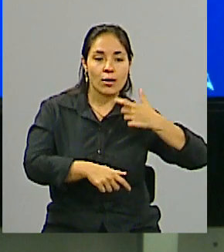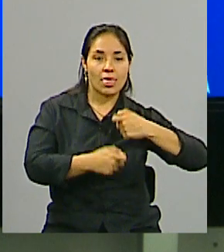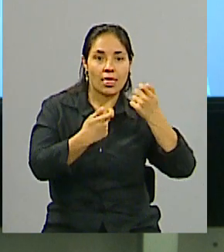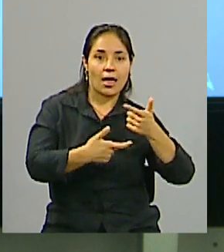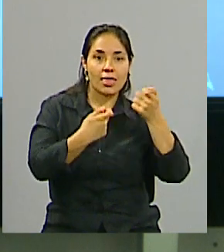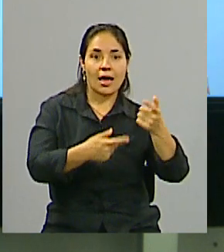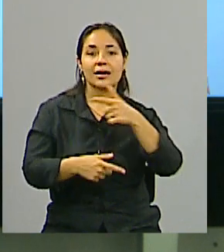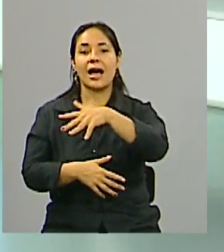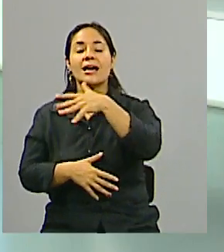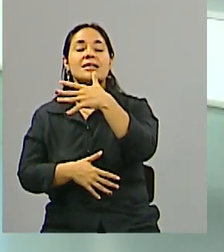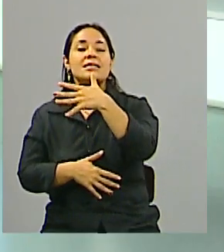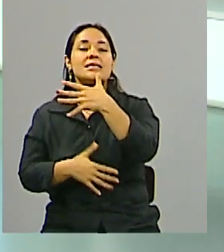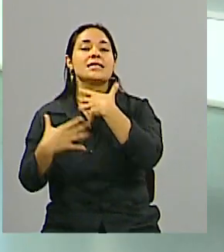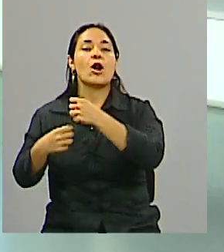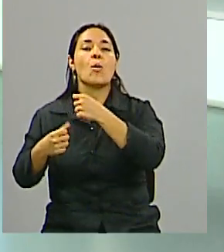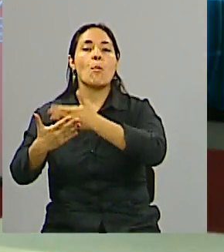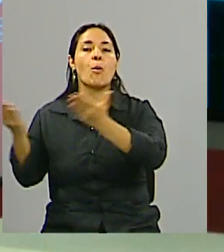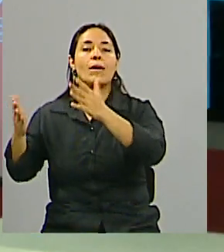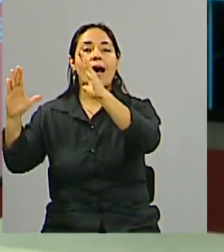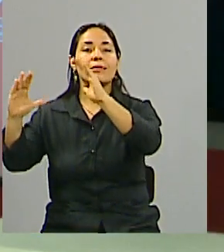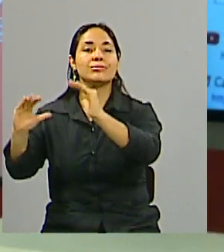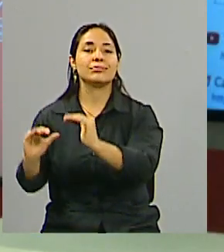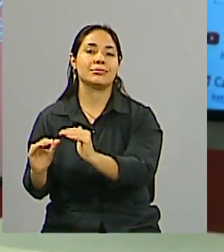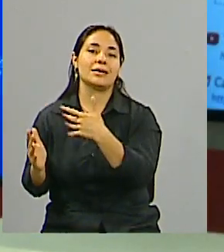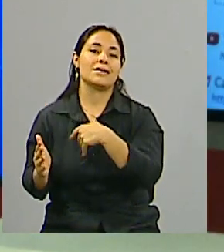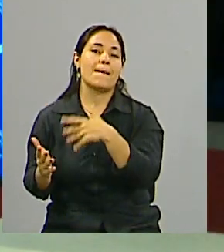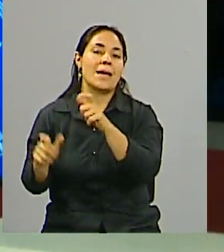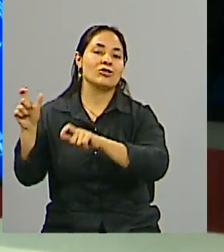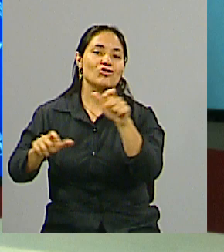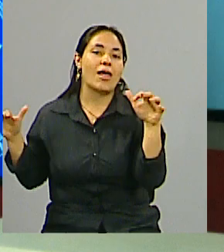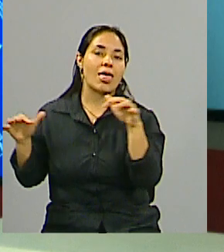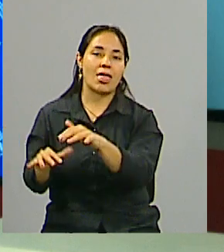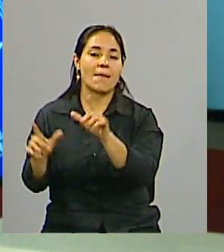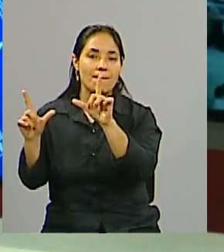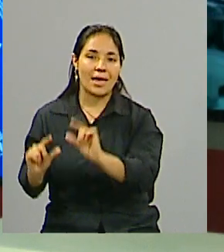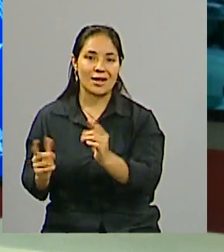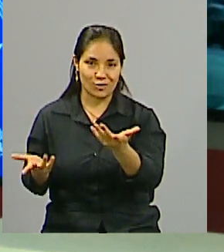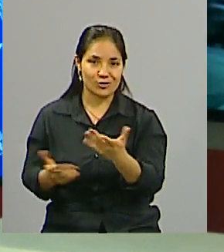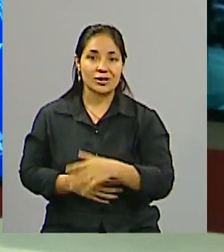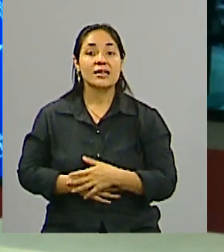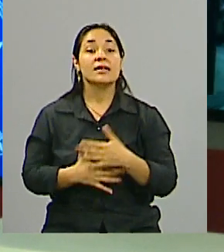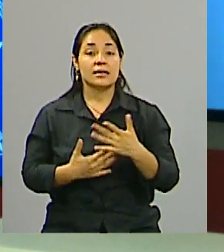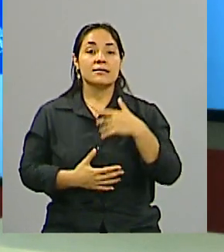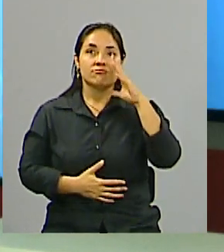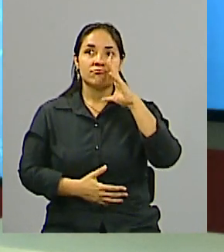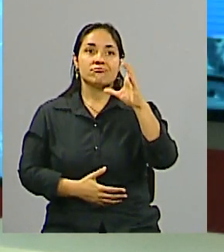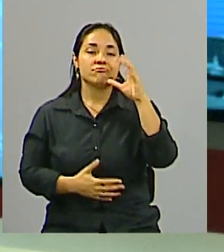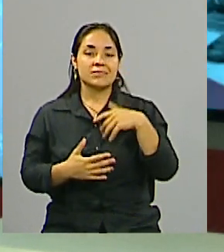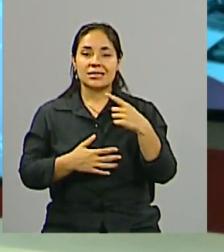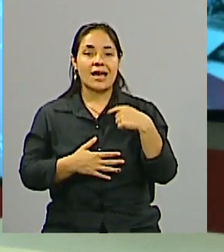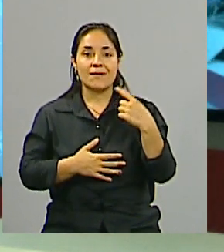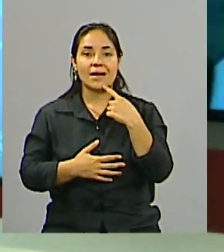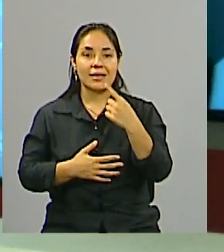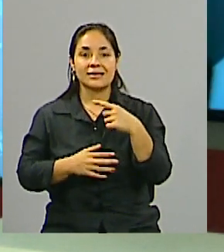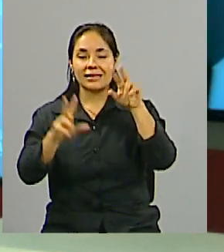como la salud pública. Se habla mucho de que el problema de la Argentina es, siempre digo, desde que tengo memoria se habla de el